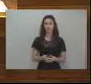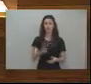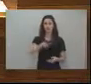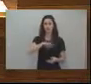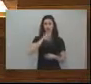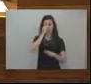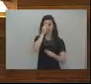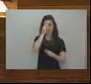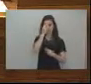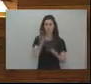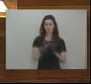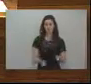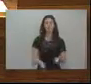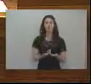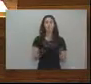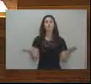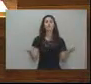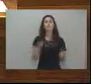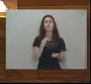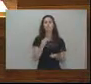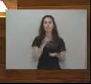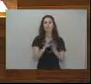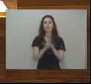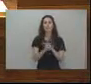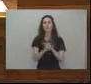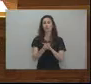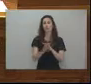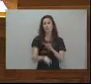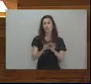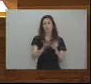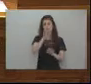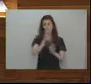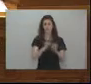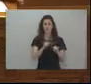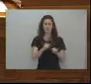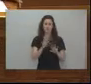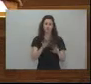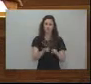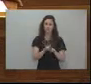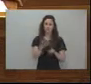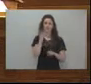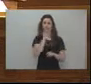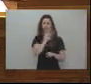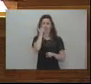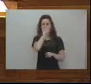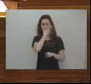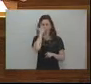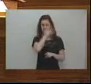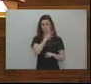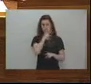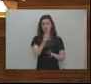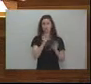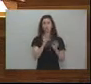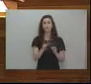creemos, nunca perderemos la confianza en que se pueda cambiar, en que se puedan implementar medidas, pero también hay un recelo de la implementación